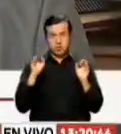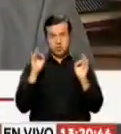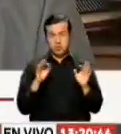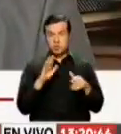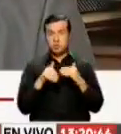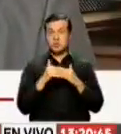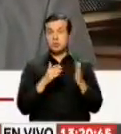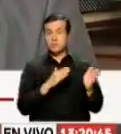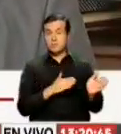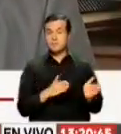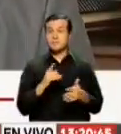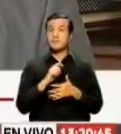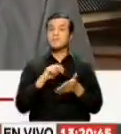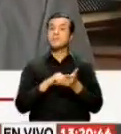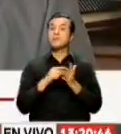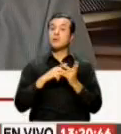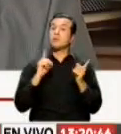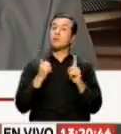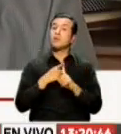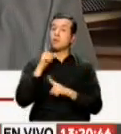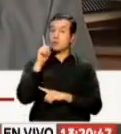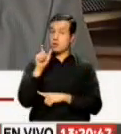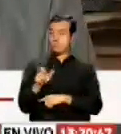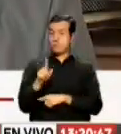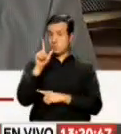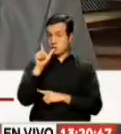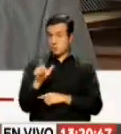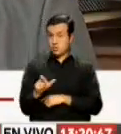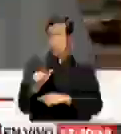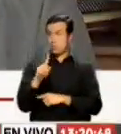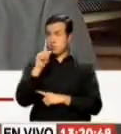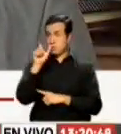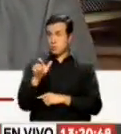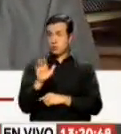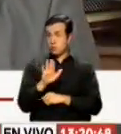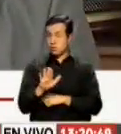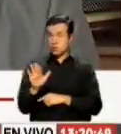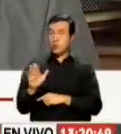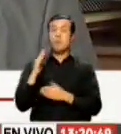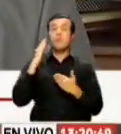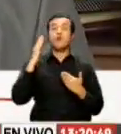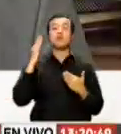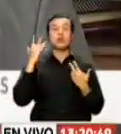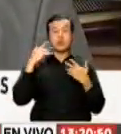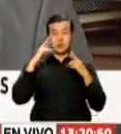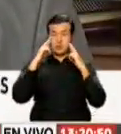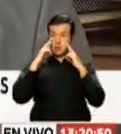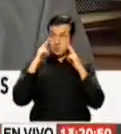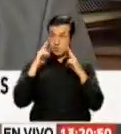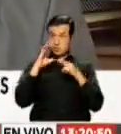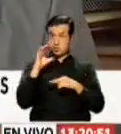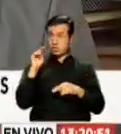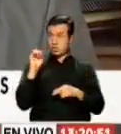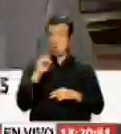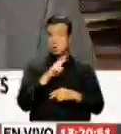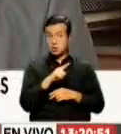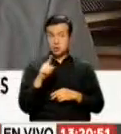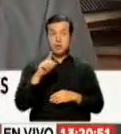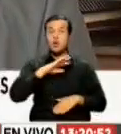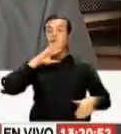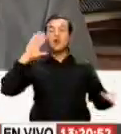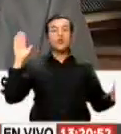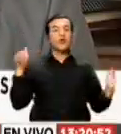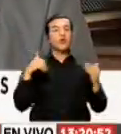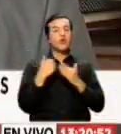funcione, significa que primero tengo una persona jurídica, como es un partido político ya reconocido por el Consejo Nacional Electoral, y que todos